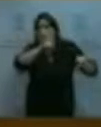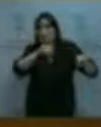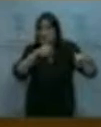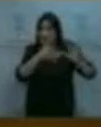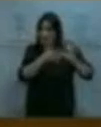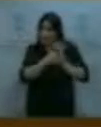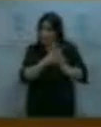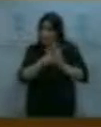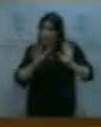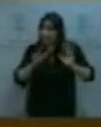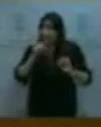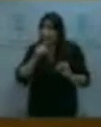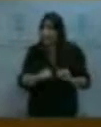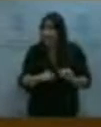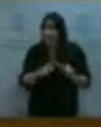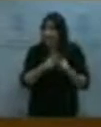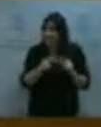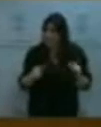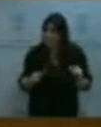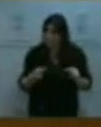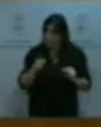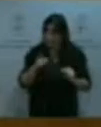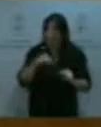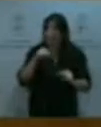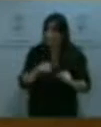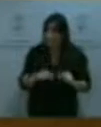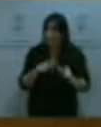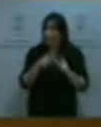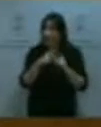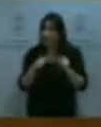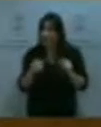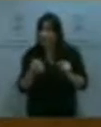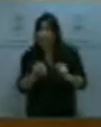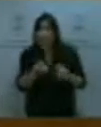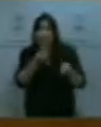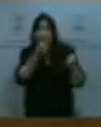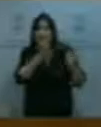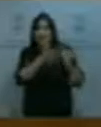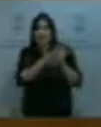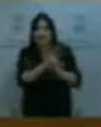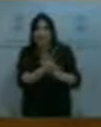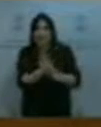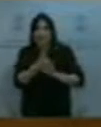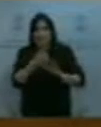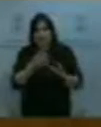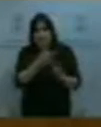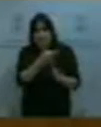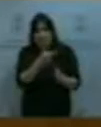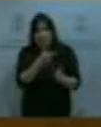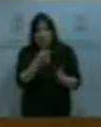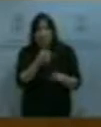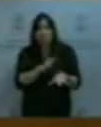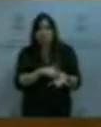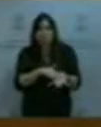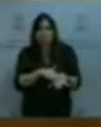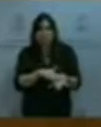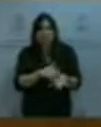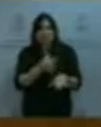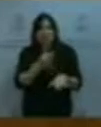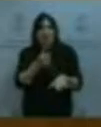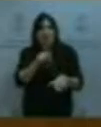desde Asturias. Nos lo tendrán que explicar. Y lo tendrán que explicar también en las cuencas mineras asturianas,